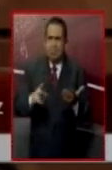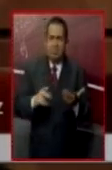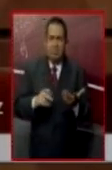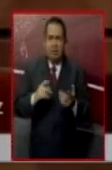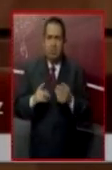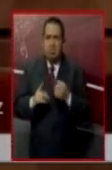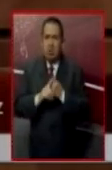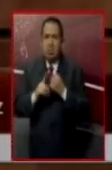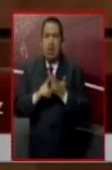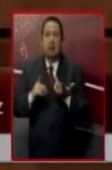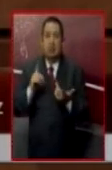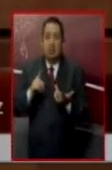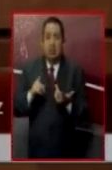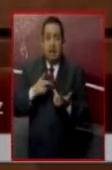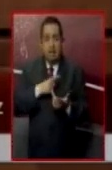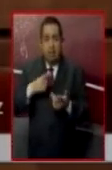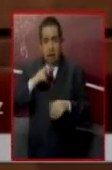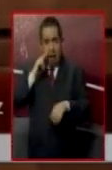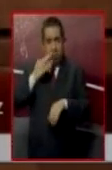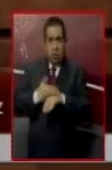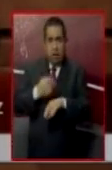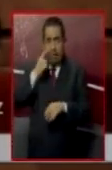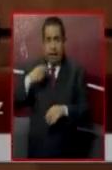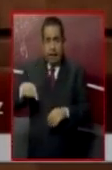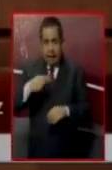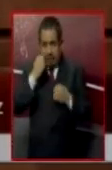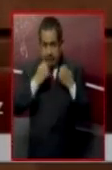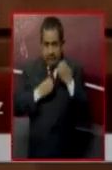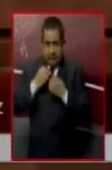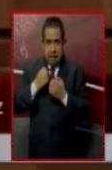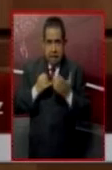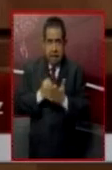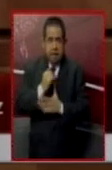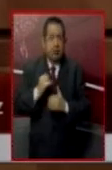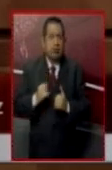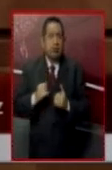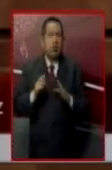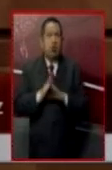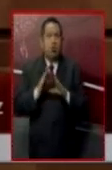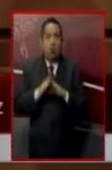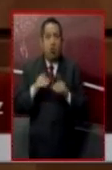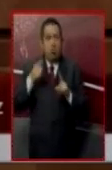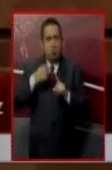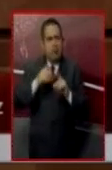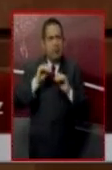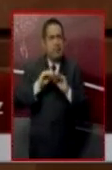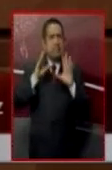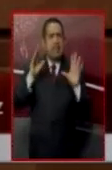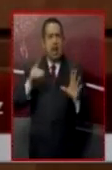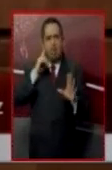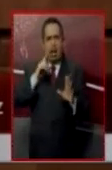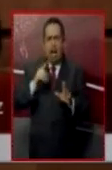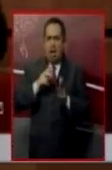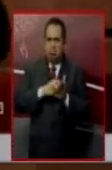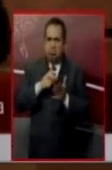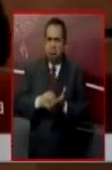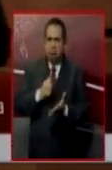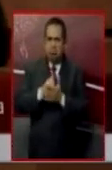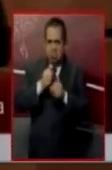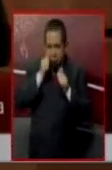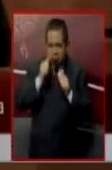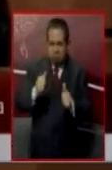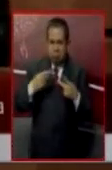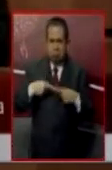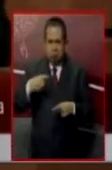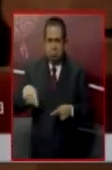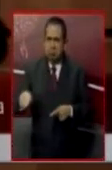constante. Se trata de responsabilidad en las decisiones, de tener objetividad en el planteamiento y también de mejorar